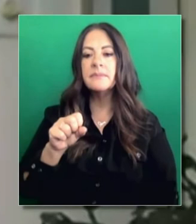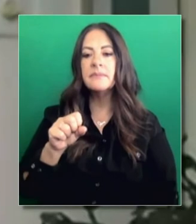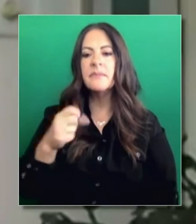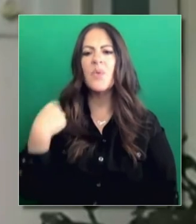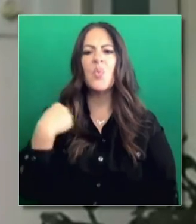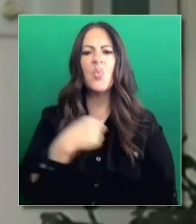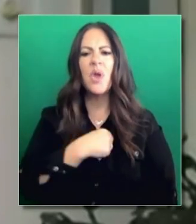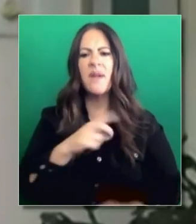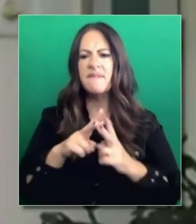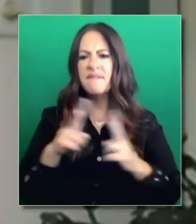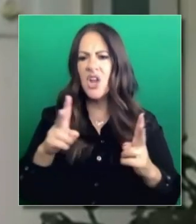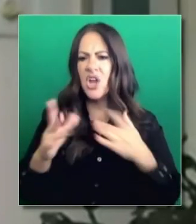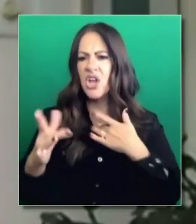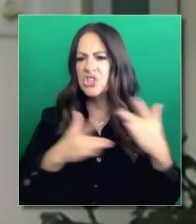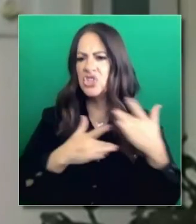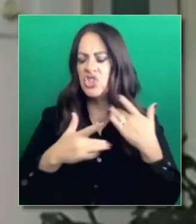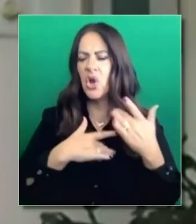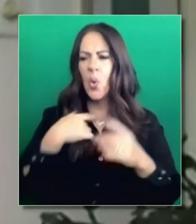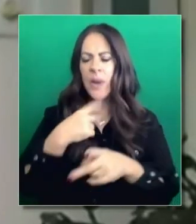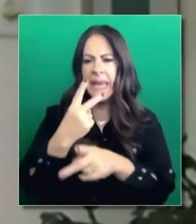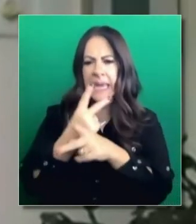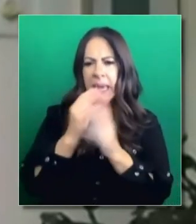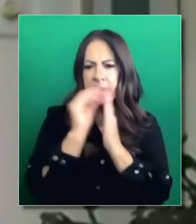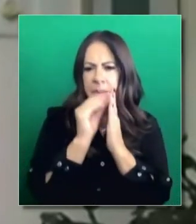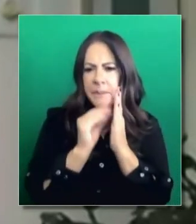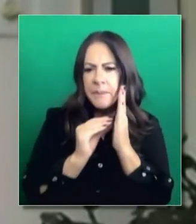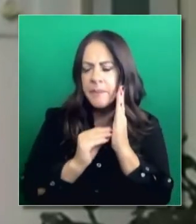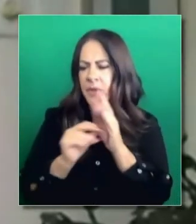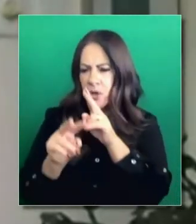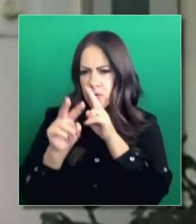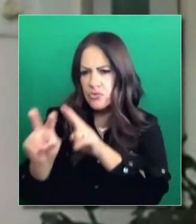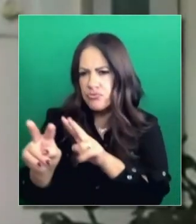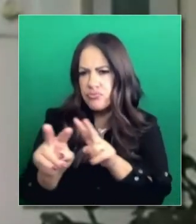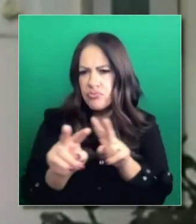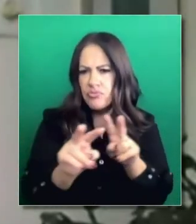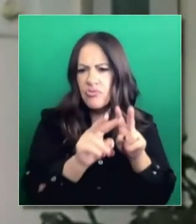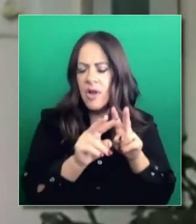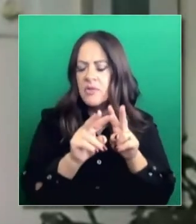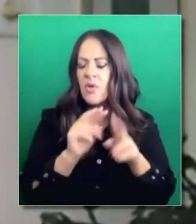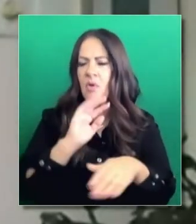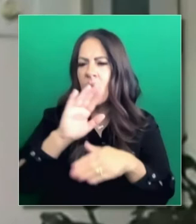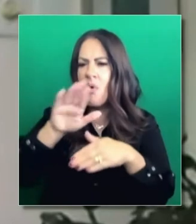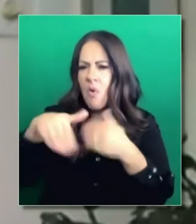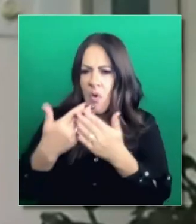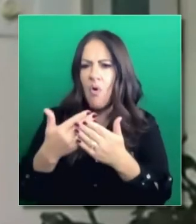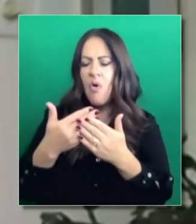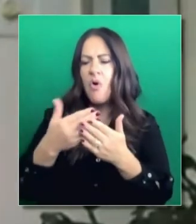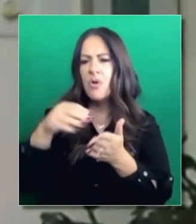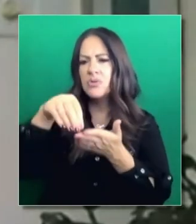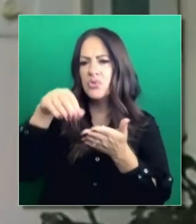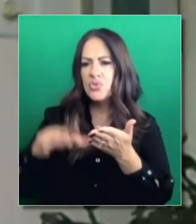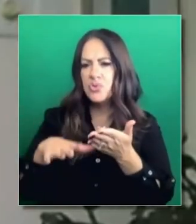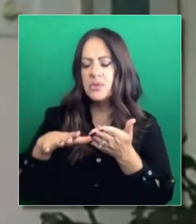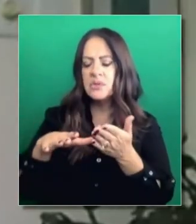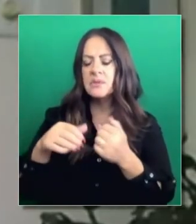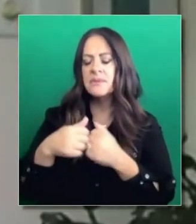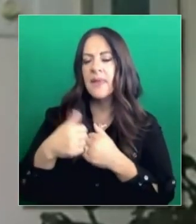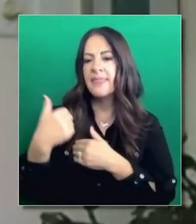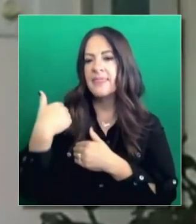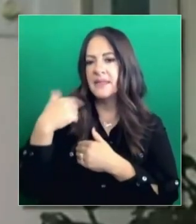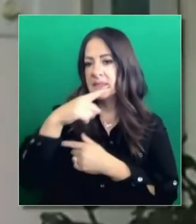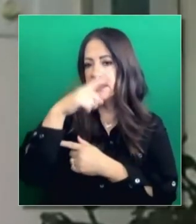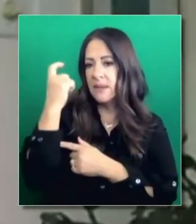Nosotros hemos estado inquietos, queremos de hecho rastrear y apoyar todo lo que es